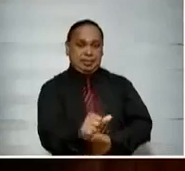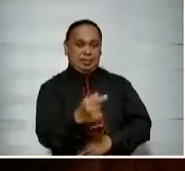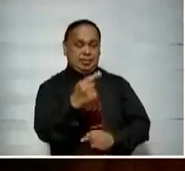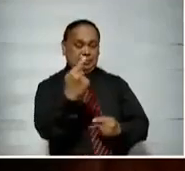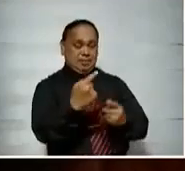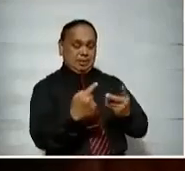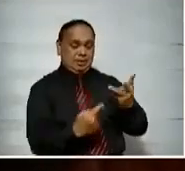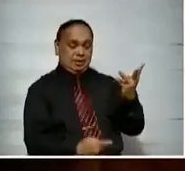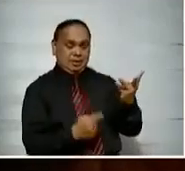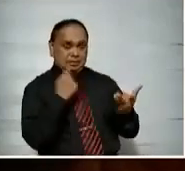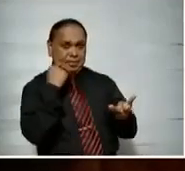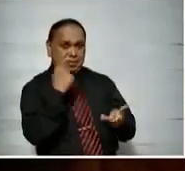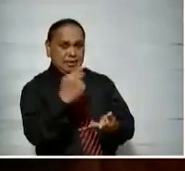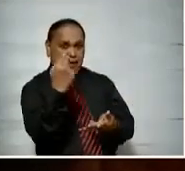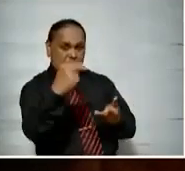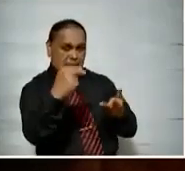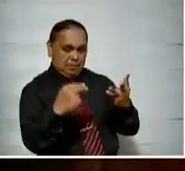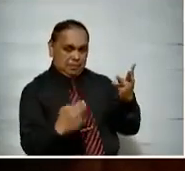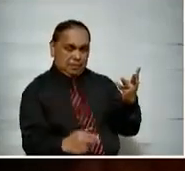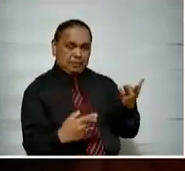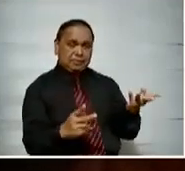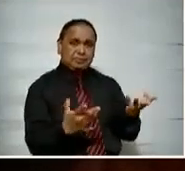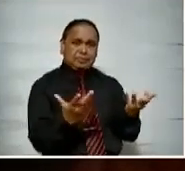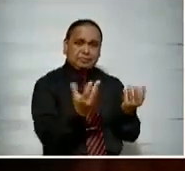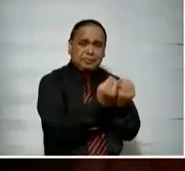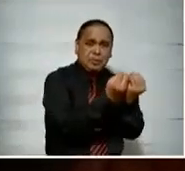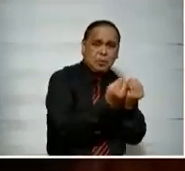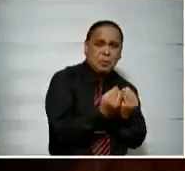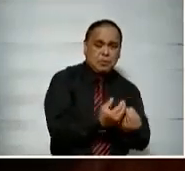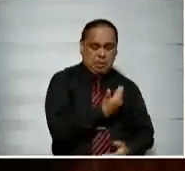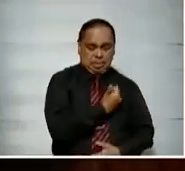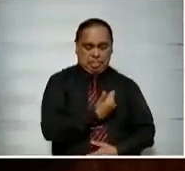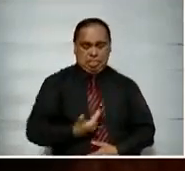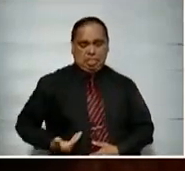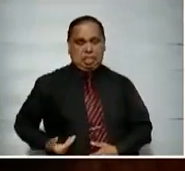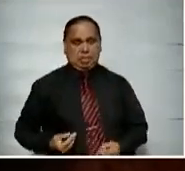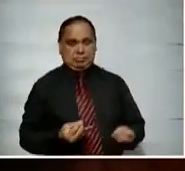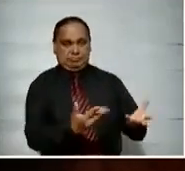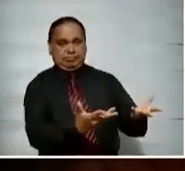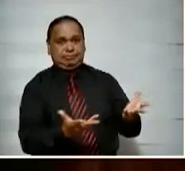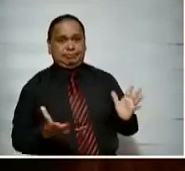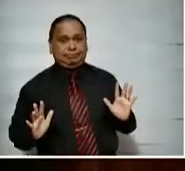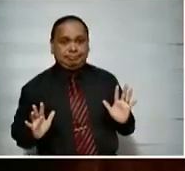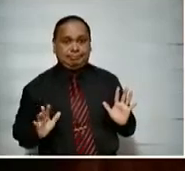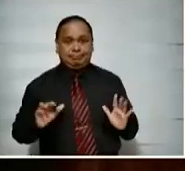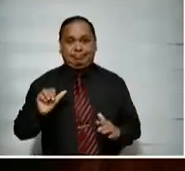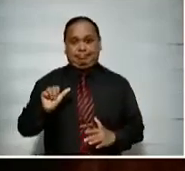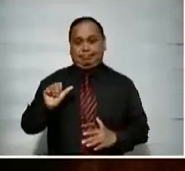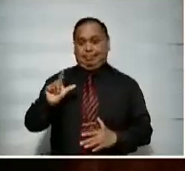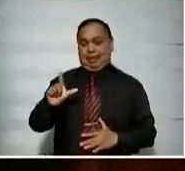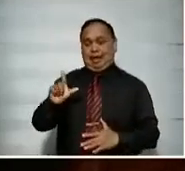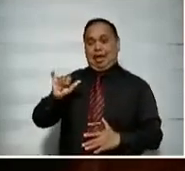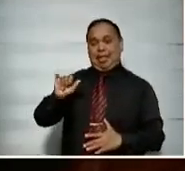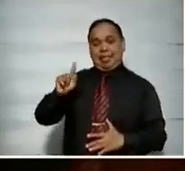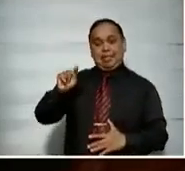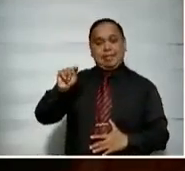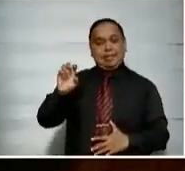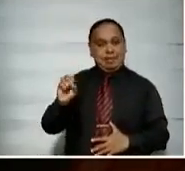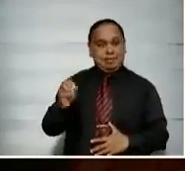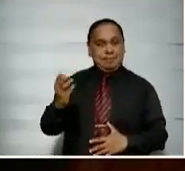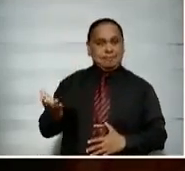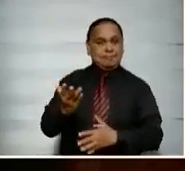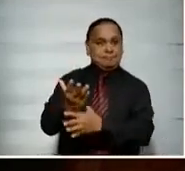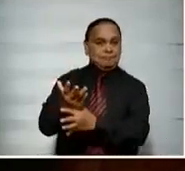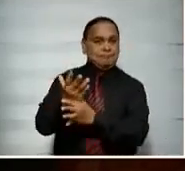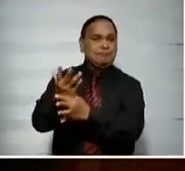señales. Pero ya se veía que es todo, es la fantochada, ¿no? Y que ahora, pues, Alito lo presume. ¿Por qué ha seducido